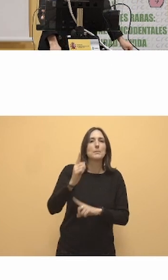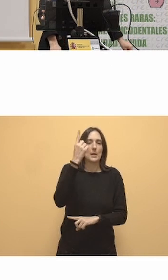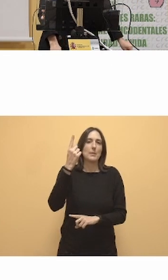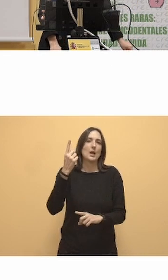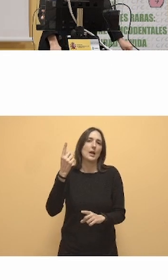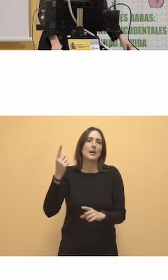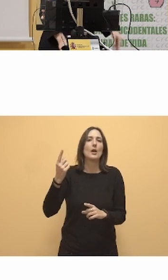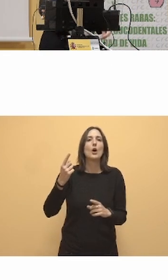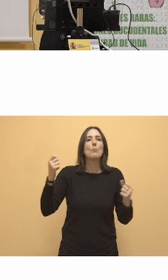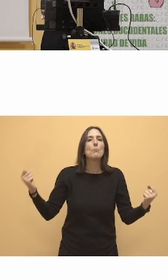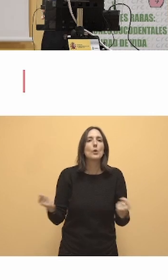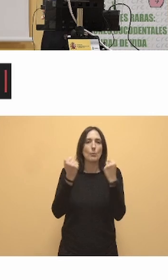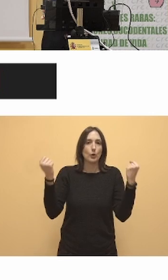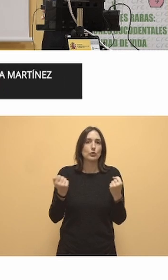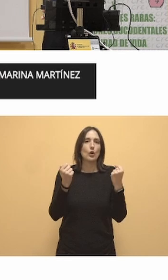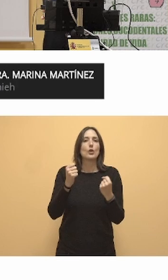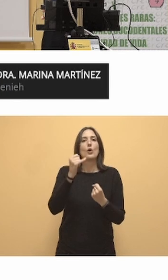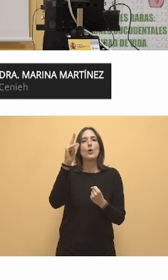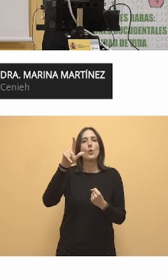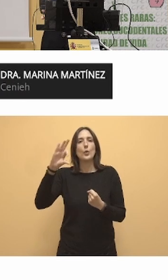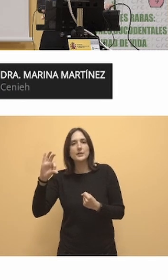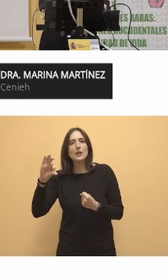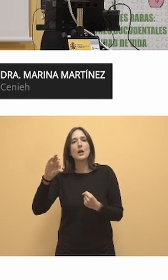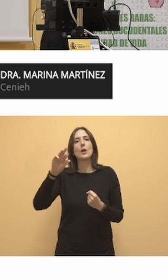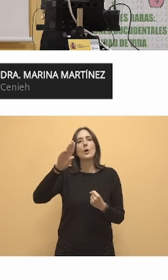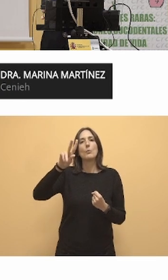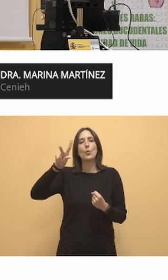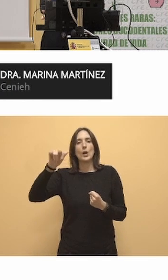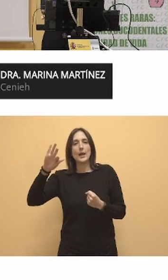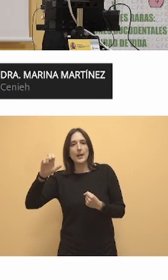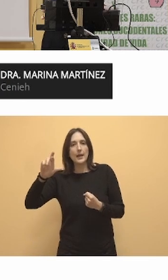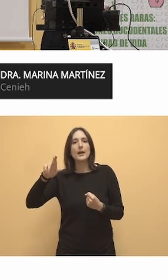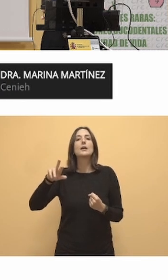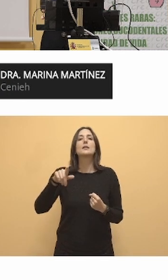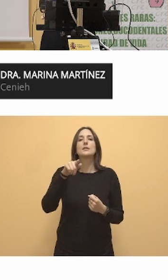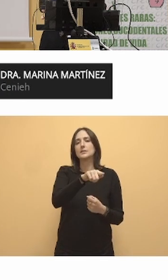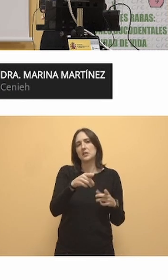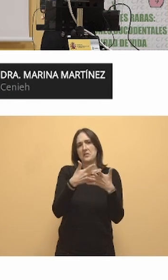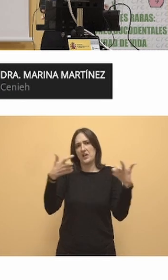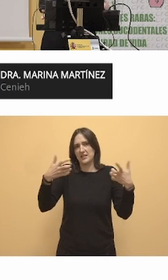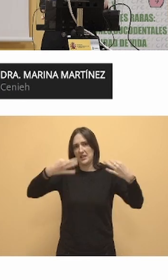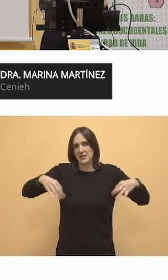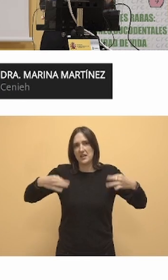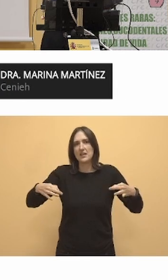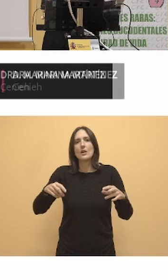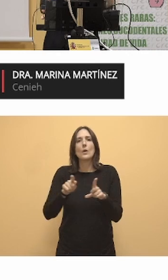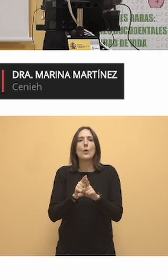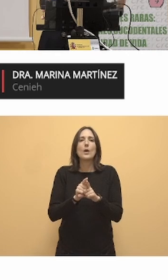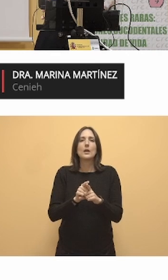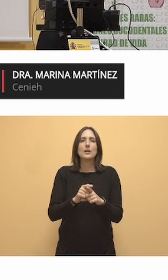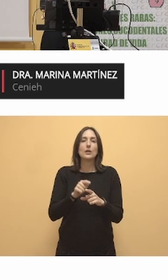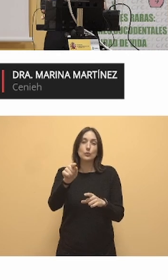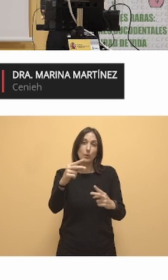comparada y de la paleoantropología, Georges Cuvier, dijo, que es una frase tan sencilla como la de muéstrame